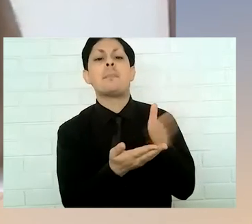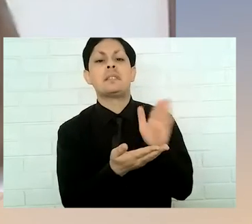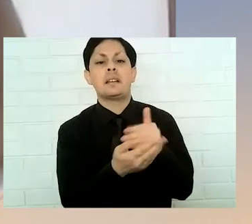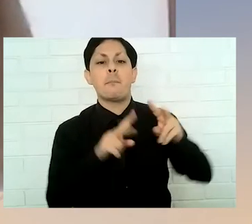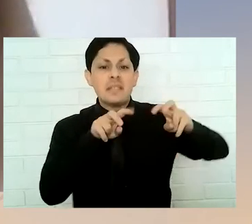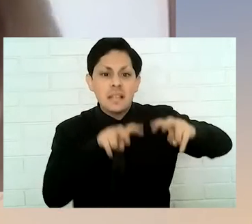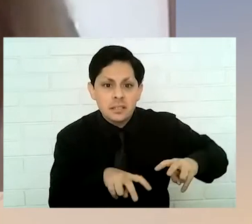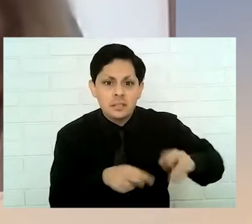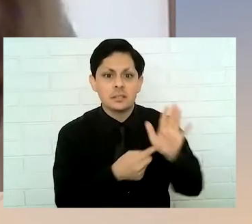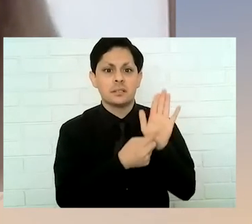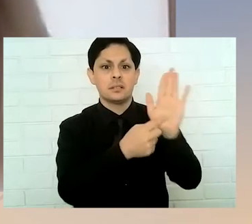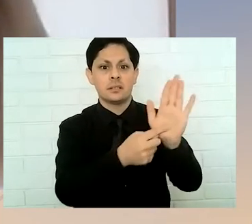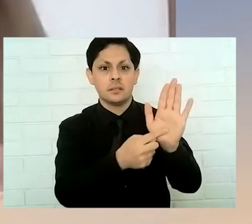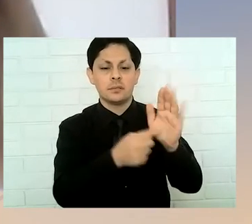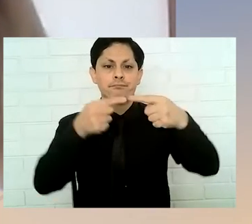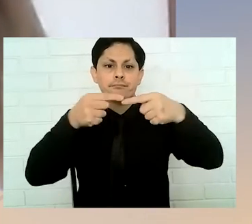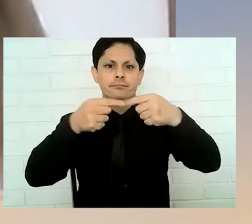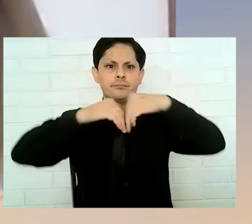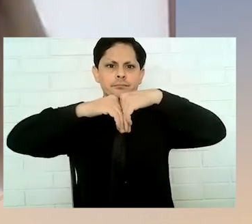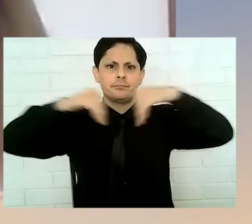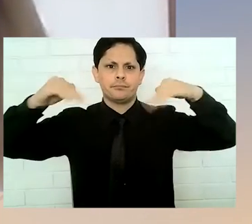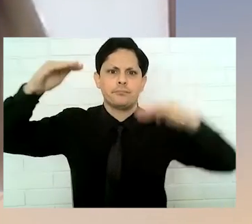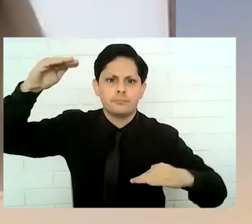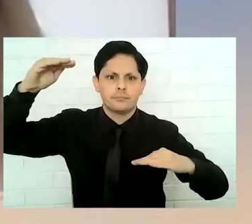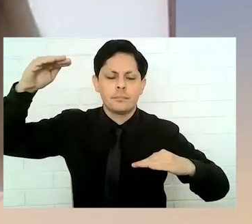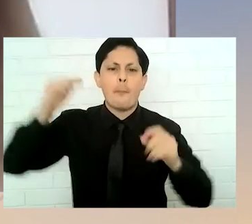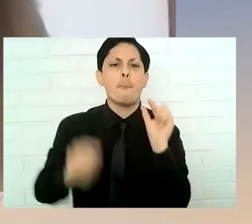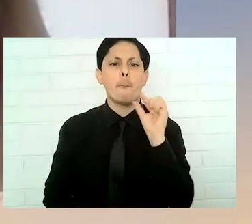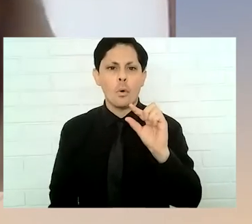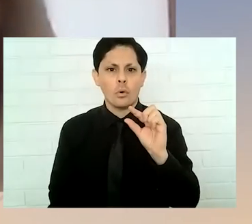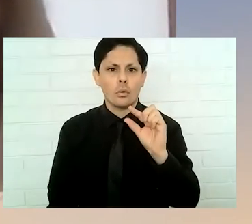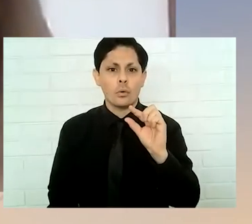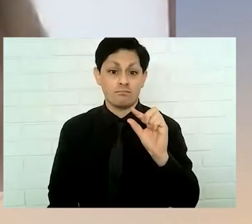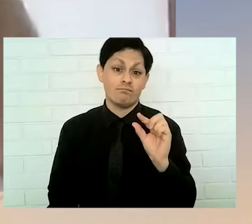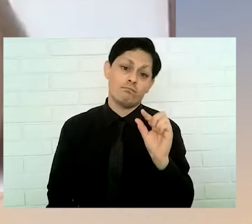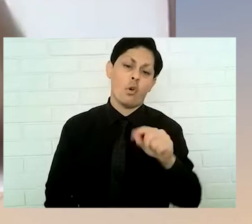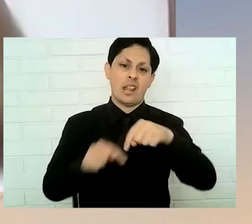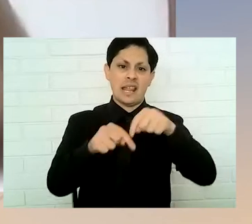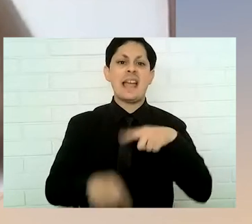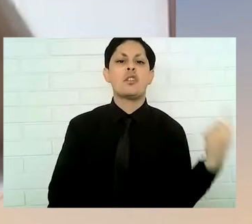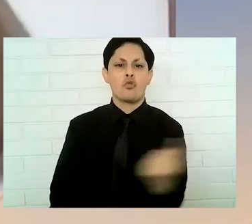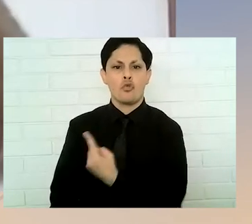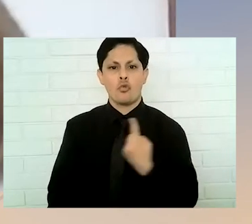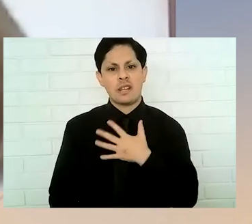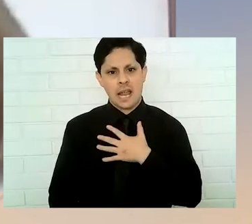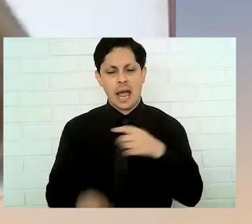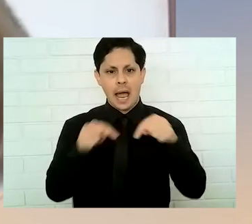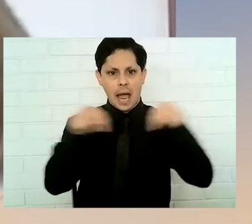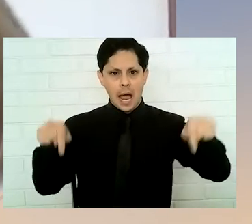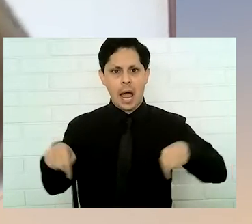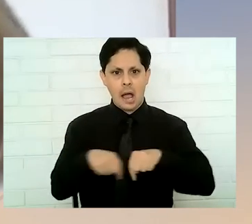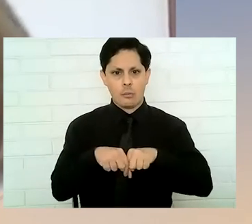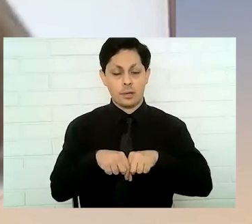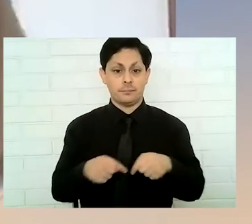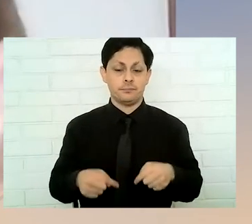que eso existe poco en nuestras aulas. Y el tercer